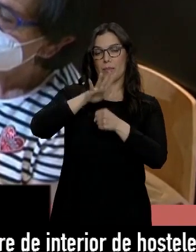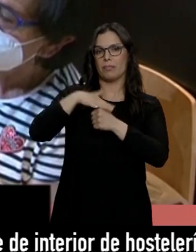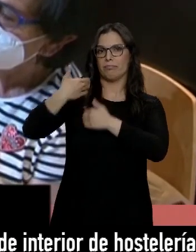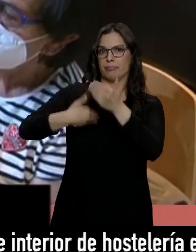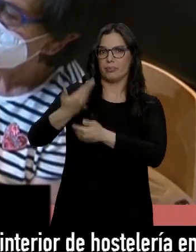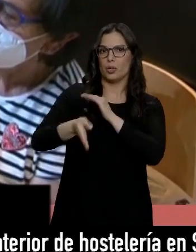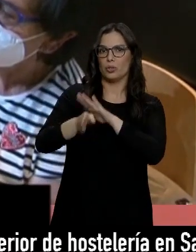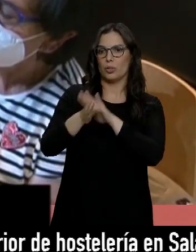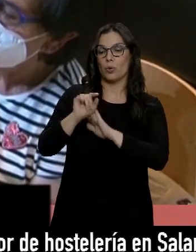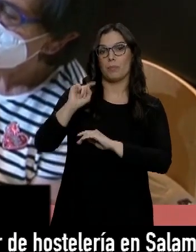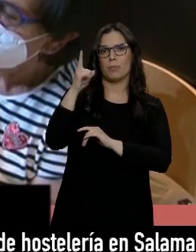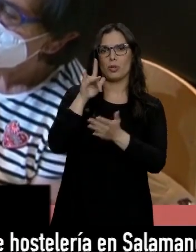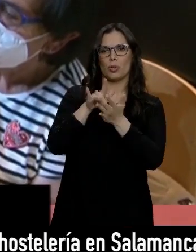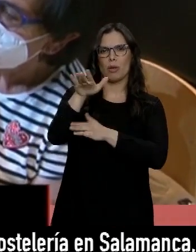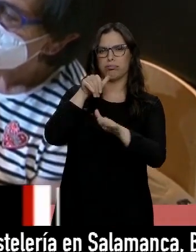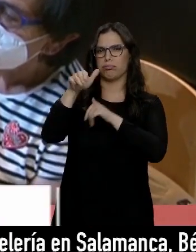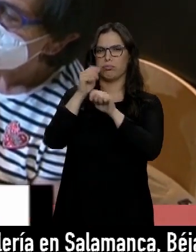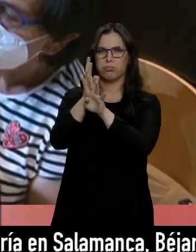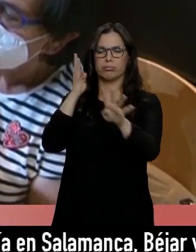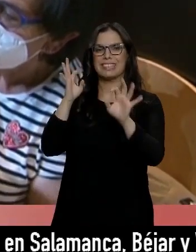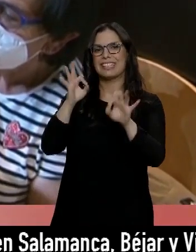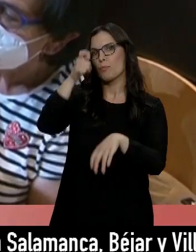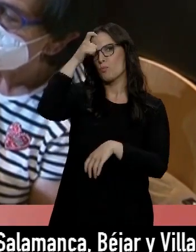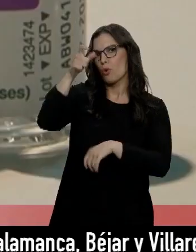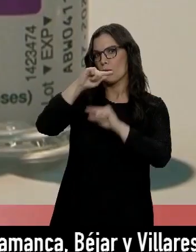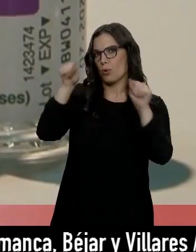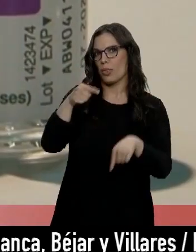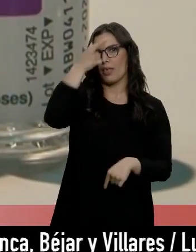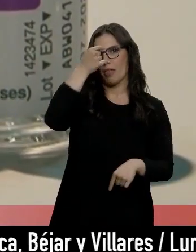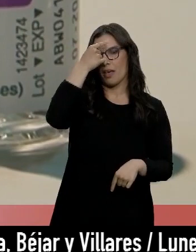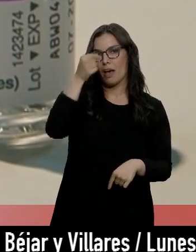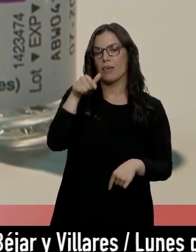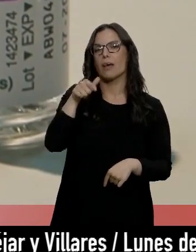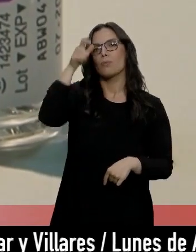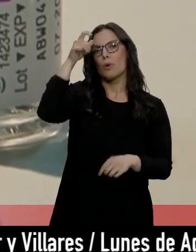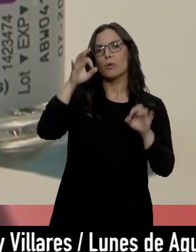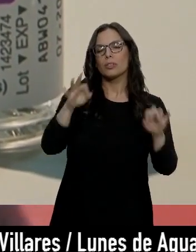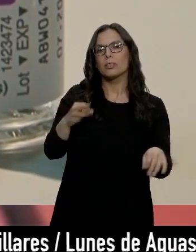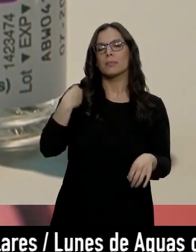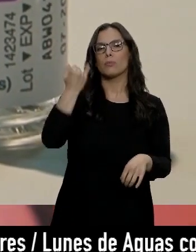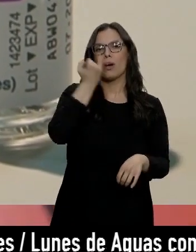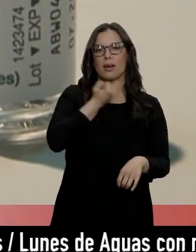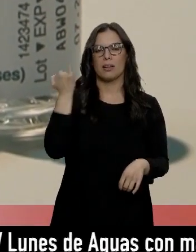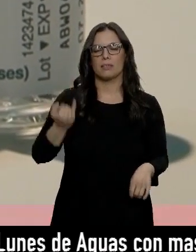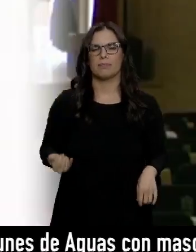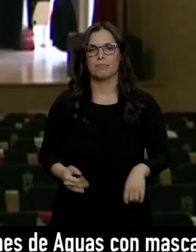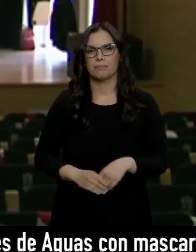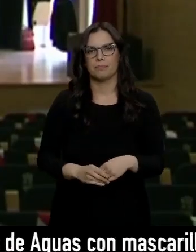primero que se realiza de forma masiva en el medio rural de la provincia de Ávila, en el municipio de Arenas de San Pedro.